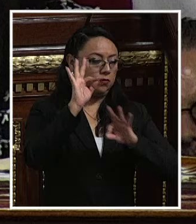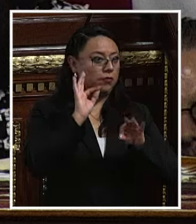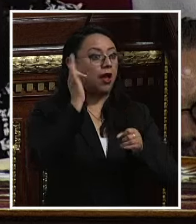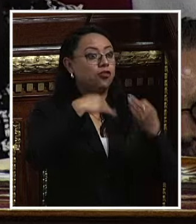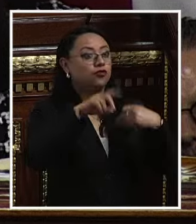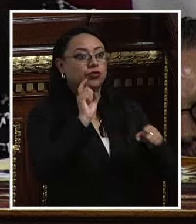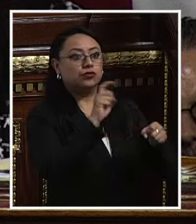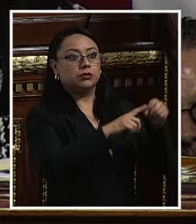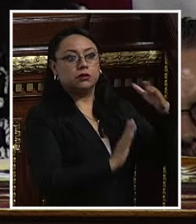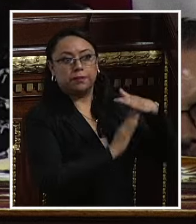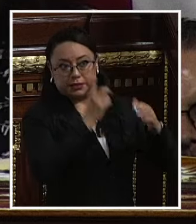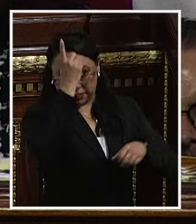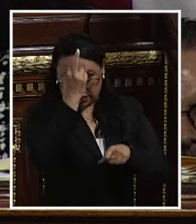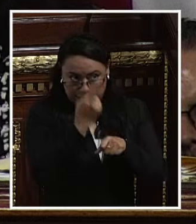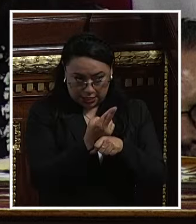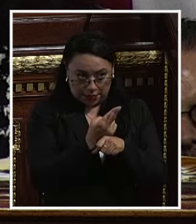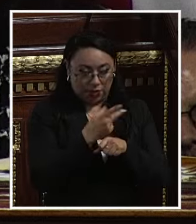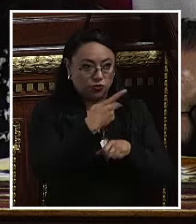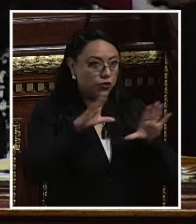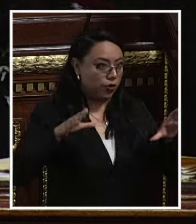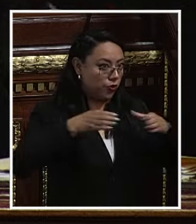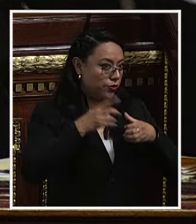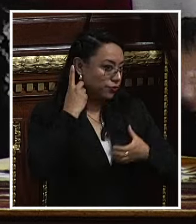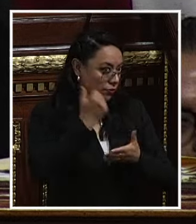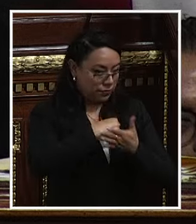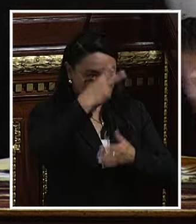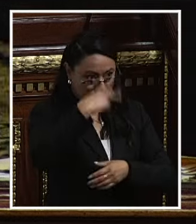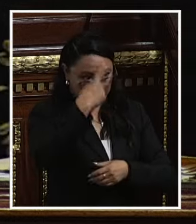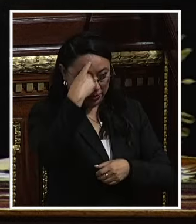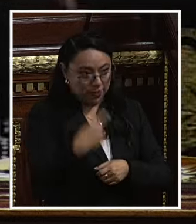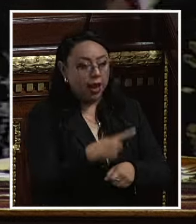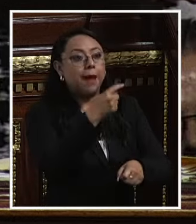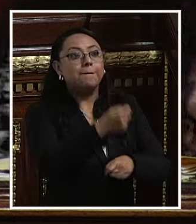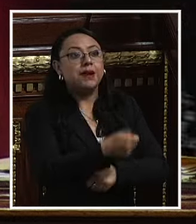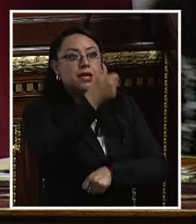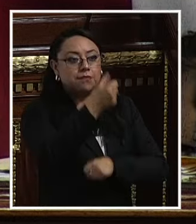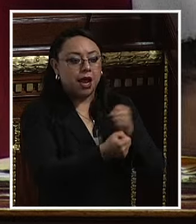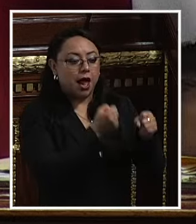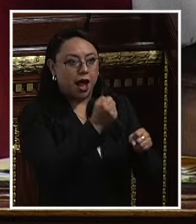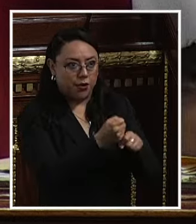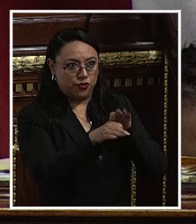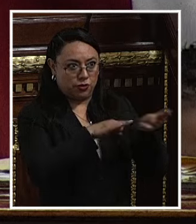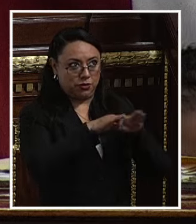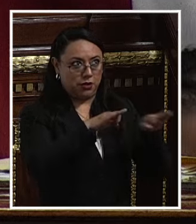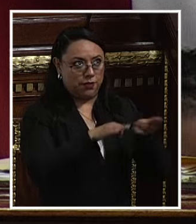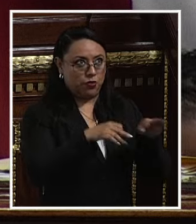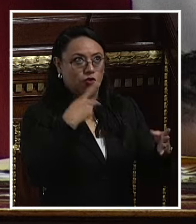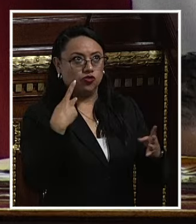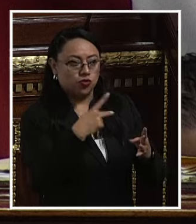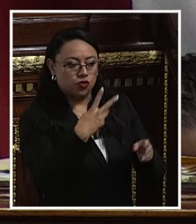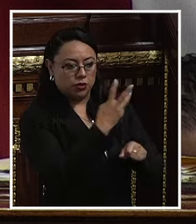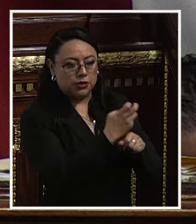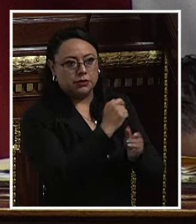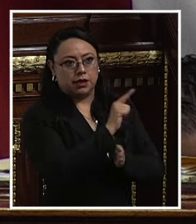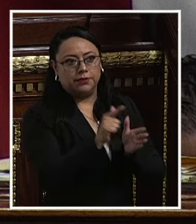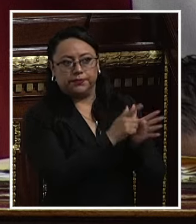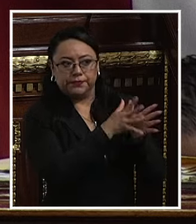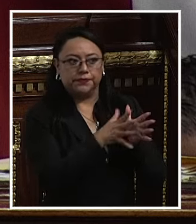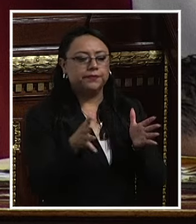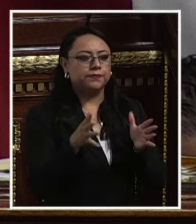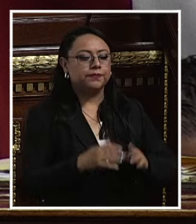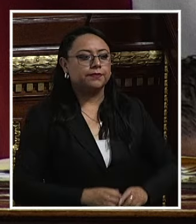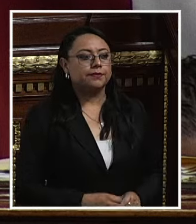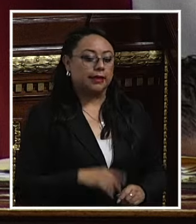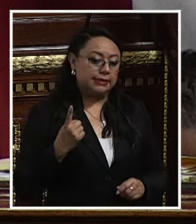Congreso de la Ciudad de México para el primer año legislativo de la tercera legislatura.